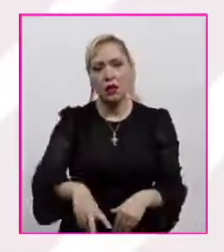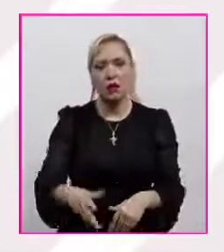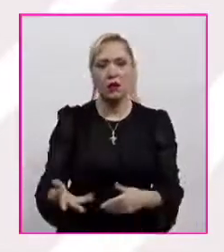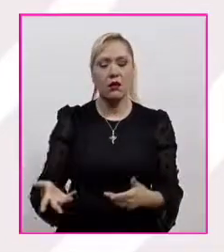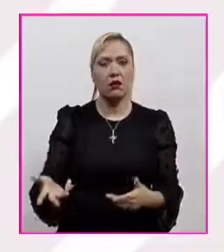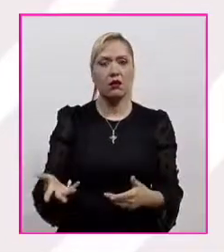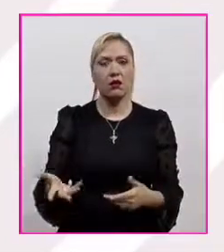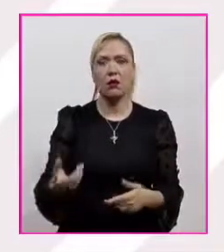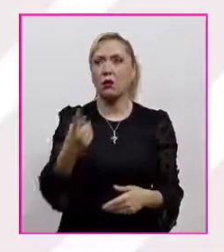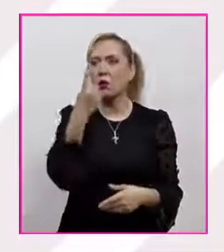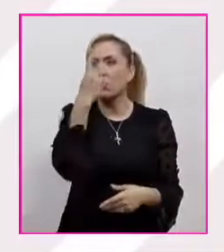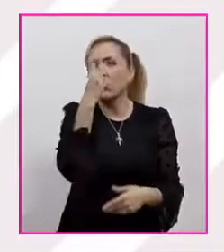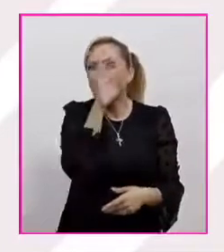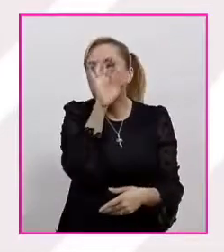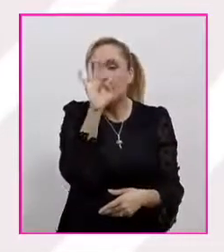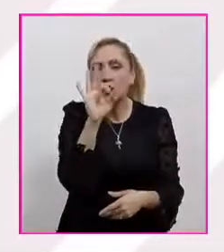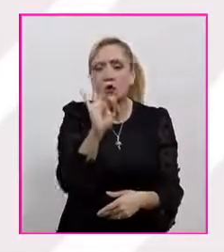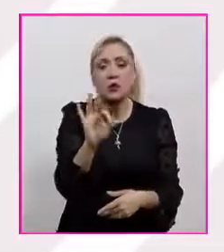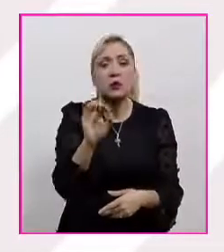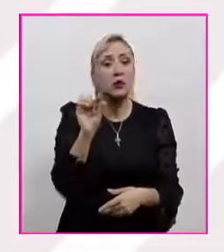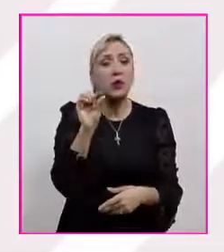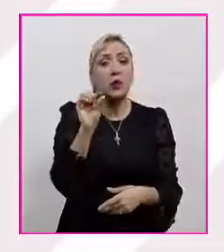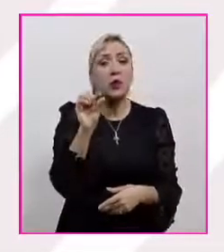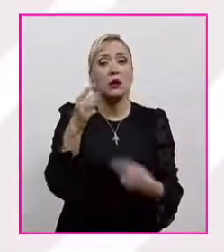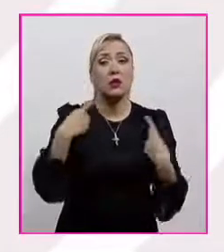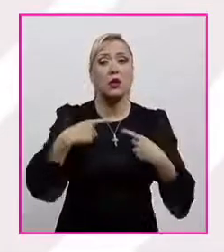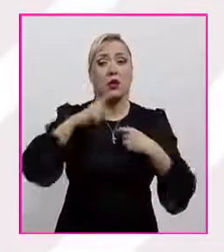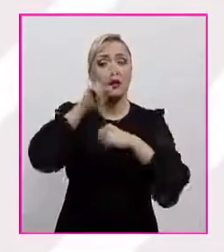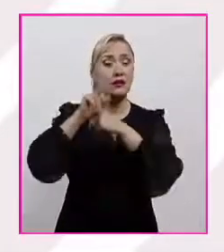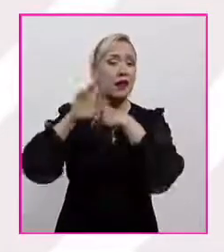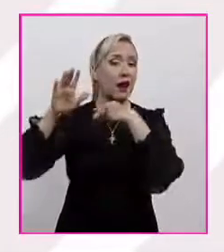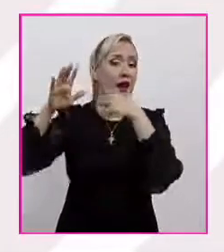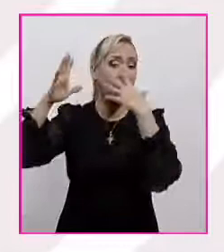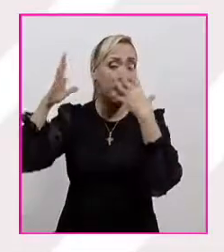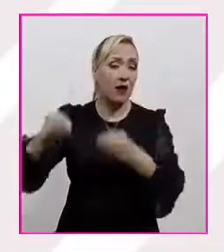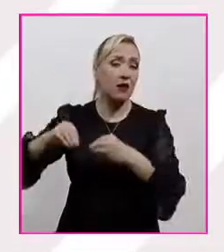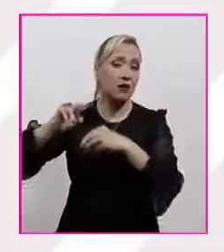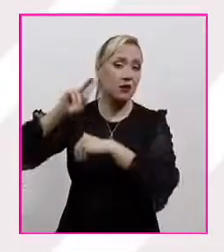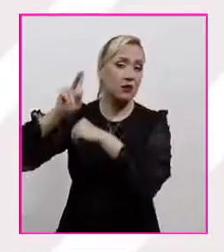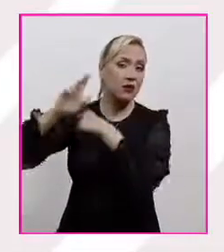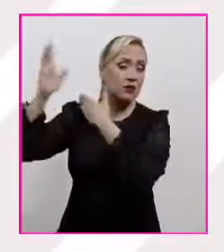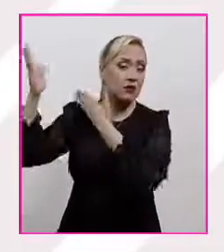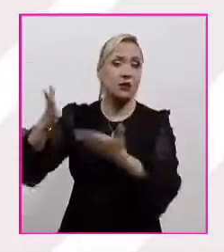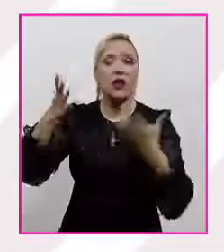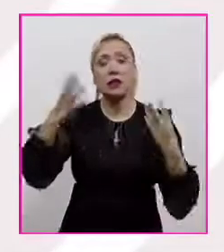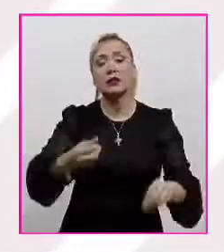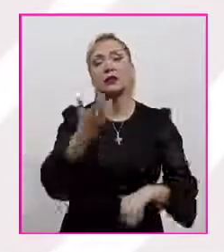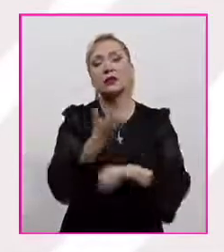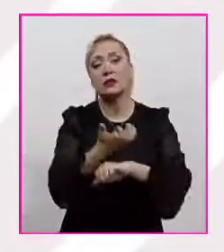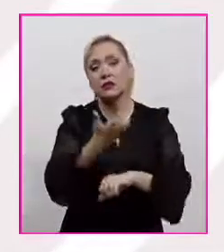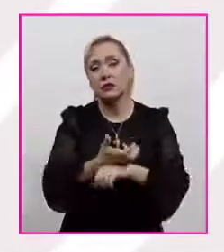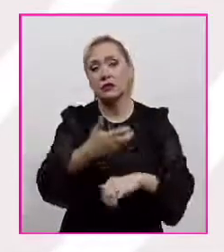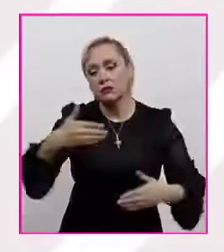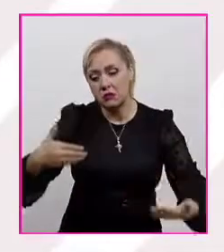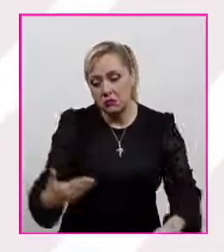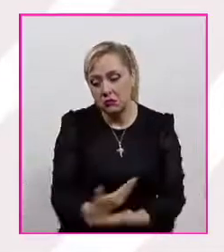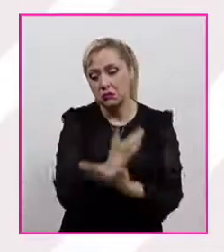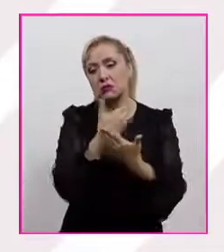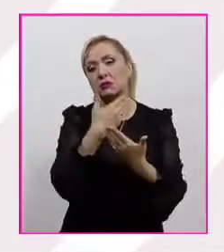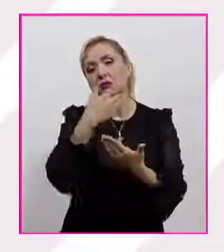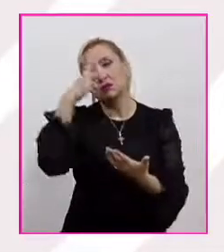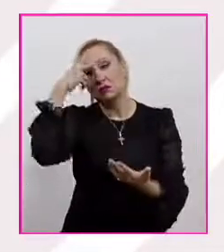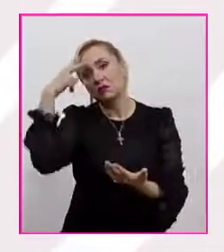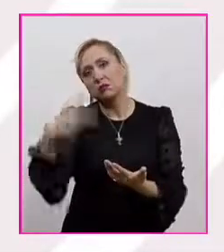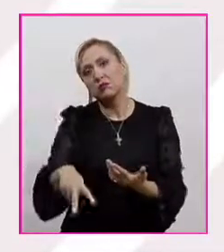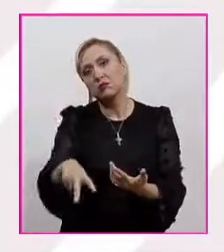1% de población extranjera viviendo en territorio nacional, y gran parte de ellos son personas norteamericanas de origen mexicano que nacieron por alguna